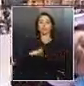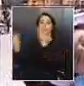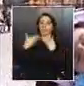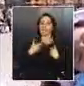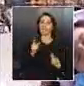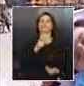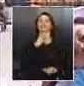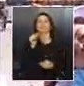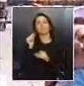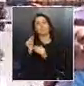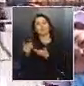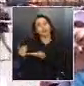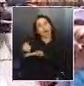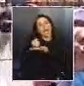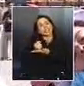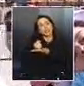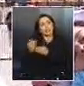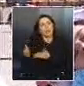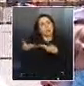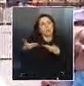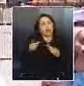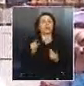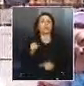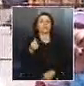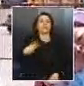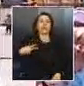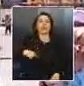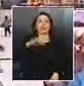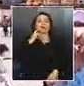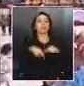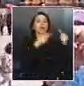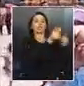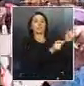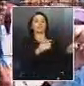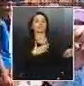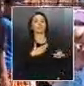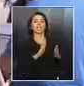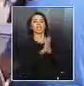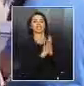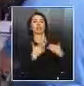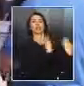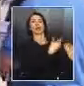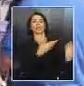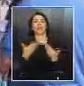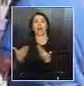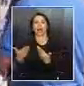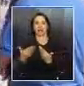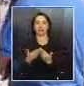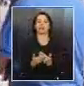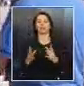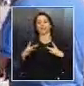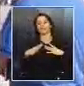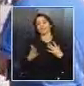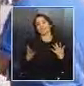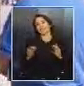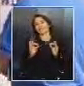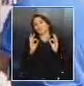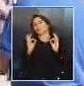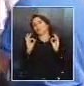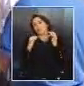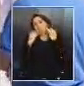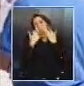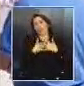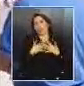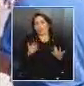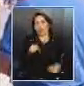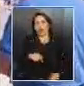que le den un empuj cosito una ayuda y eso se va valora más que otras personas que quieren que le regalen todo felices pues super contentos y ahora